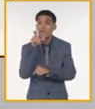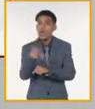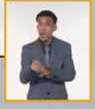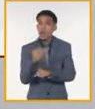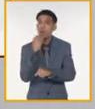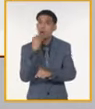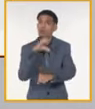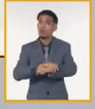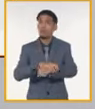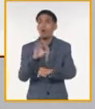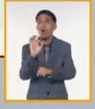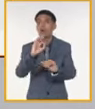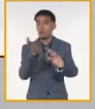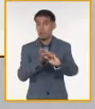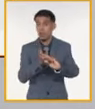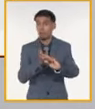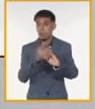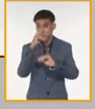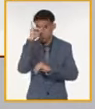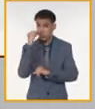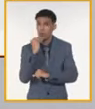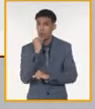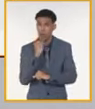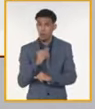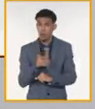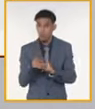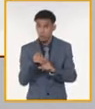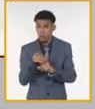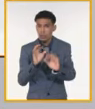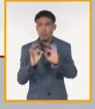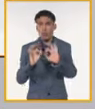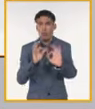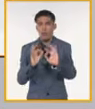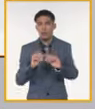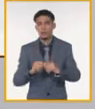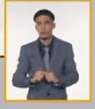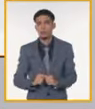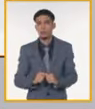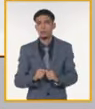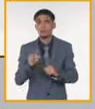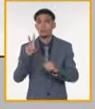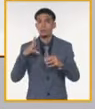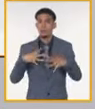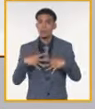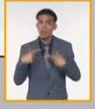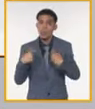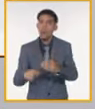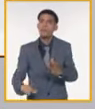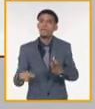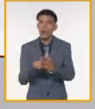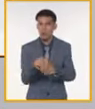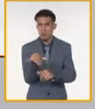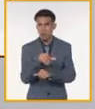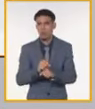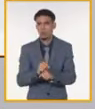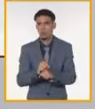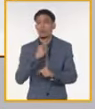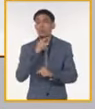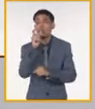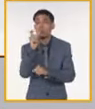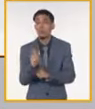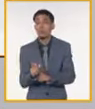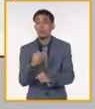auditable contribuyen eh constituyen una unas contravenciones las vacaciones hay que retenerlas y hay que pagarlas no puede ser que el trabajador